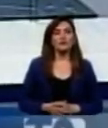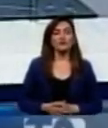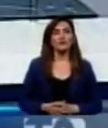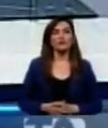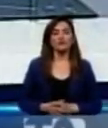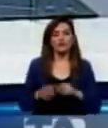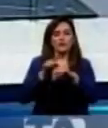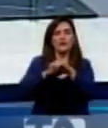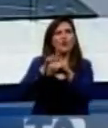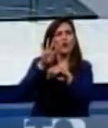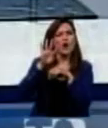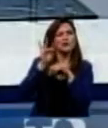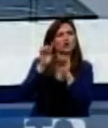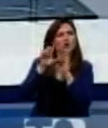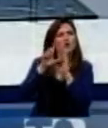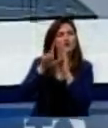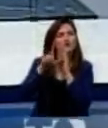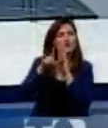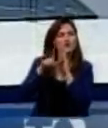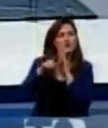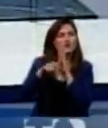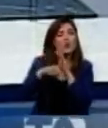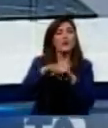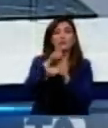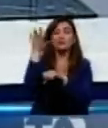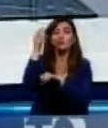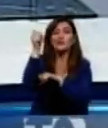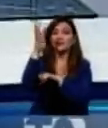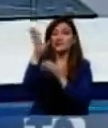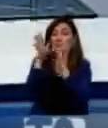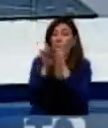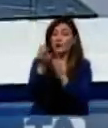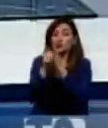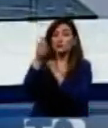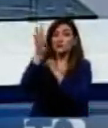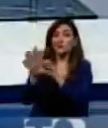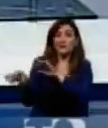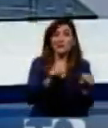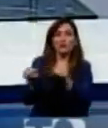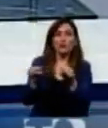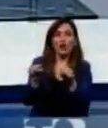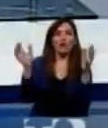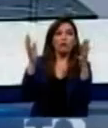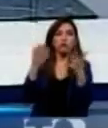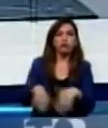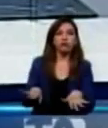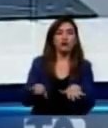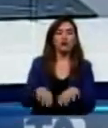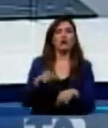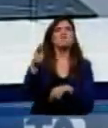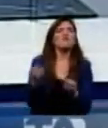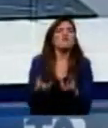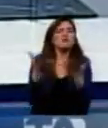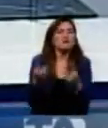...48 segundos... ese fue el tiempo que duró el terremoto del 16 de abril de 2016... el movimiento telúrico de 7,8 grados...